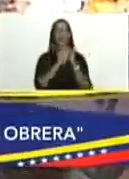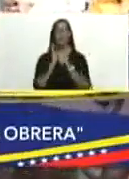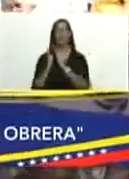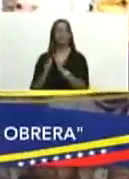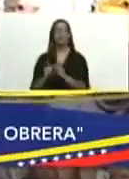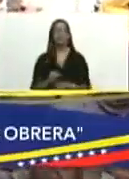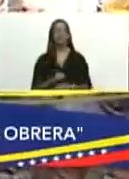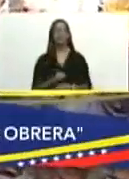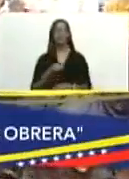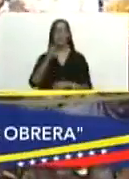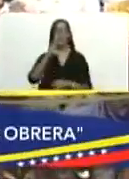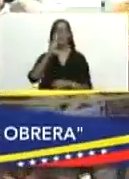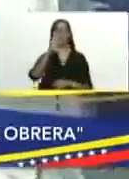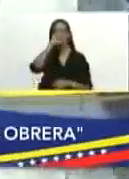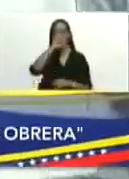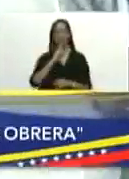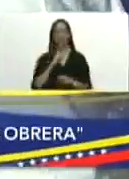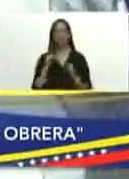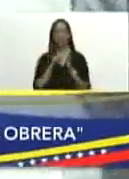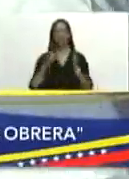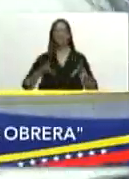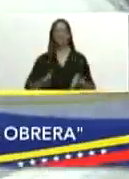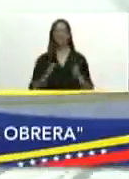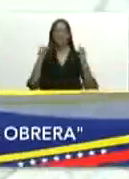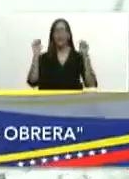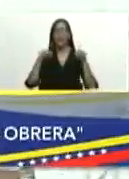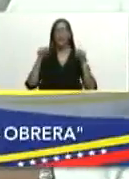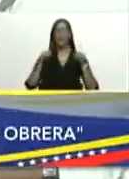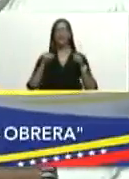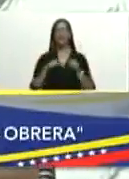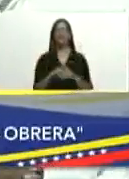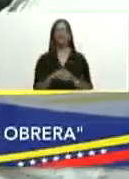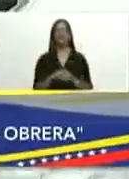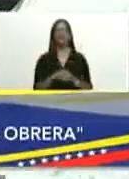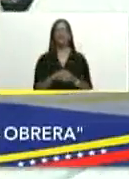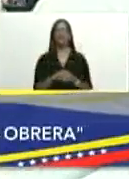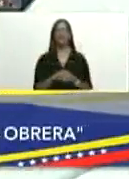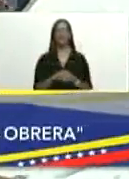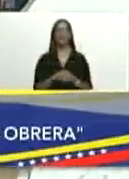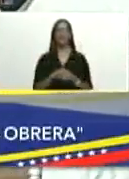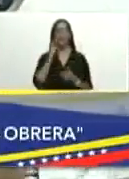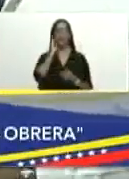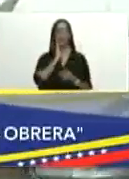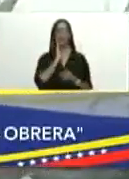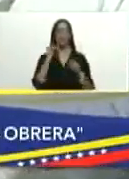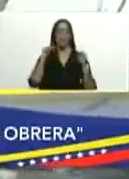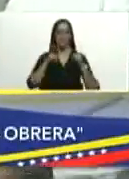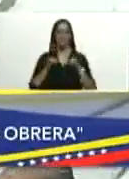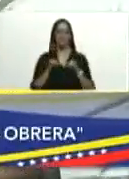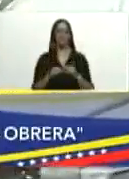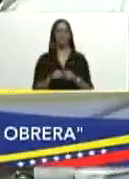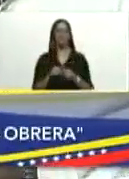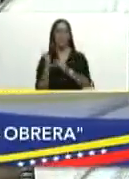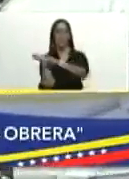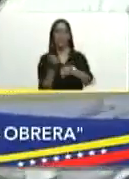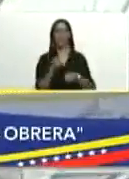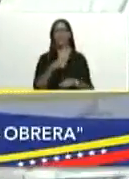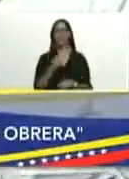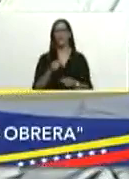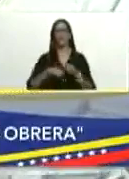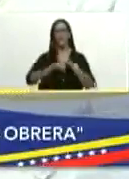35 años presidente Dónde naciste aquí en guayana en San Felipe aquí mismo a béisbol no